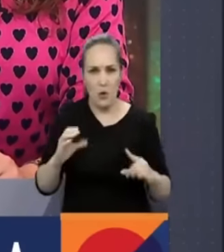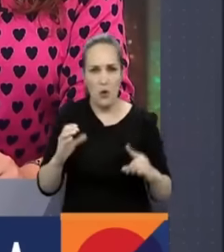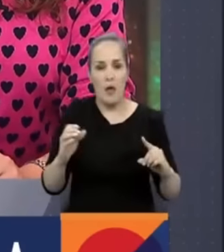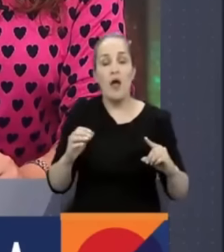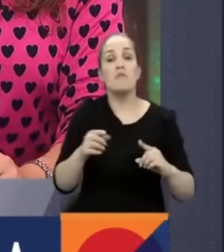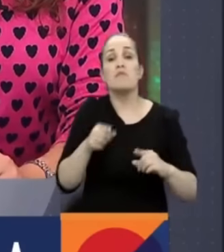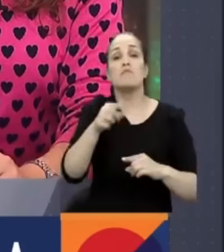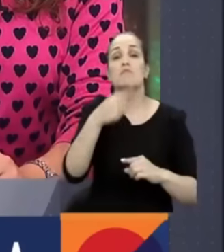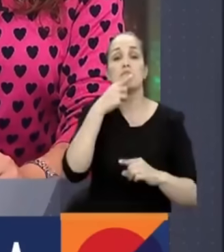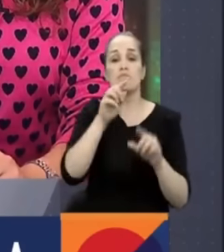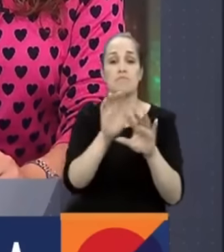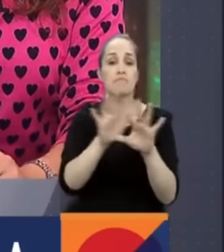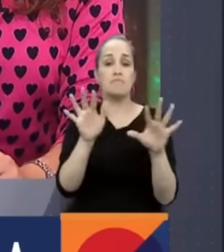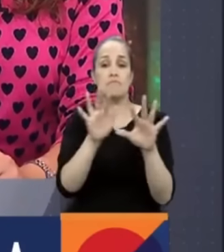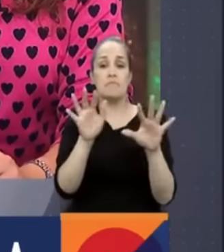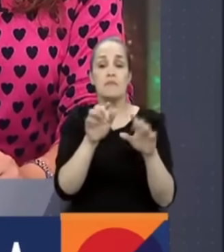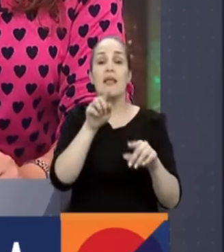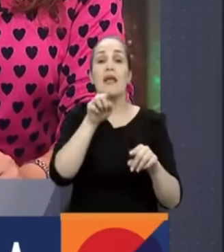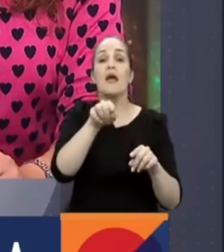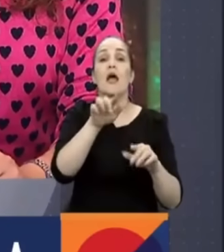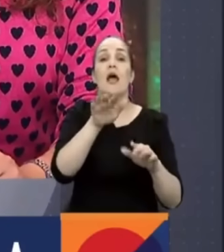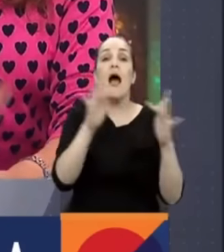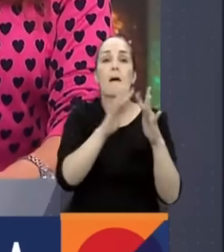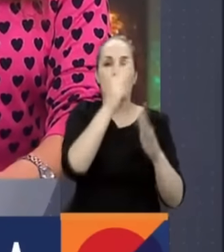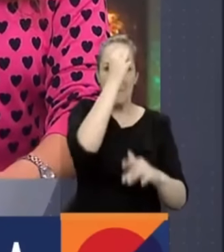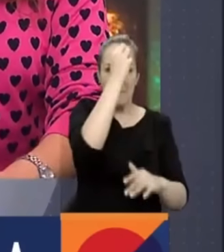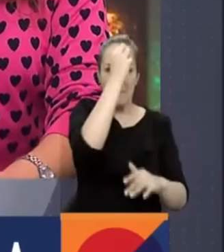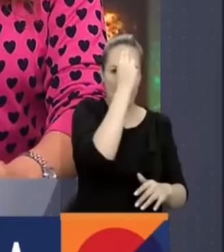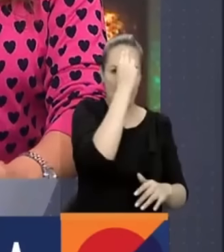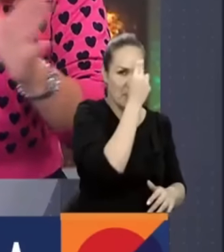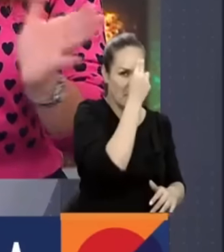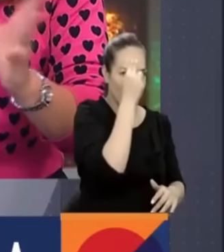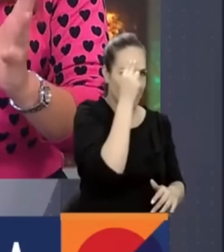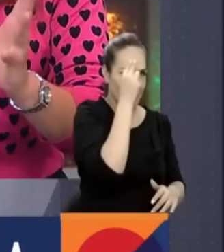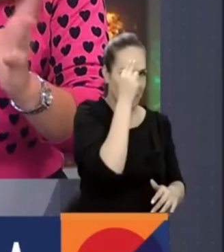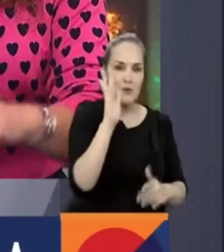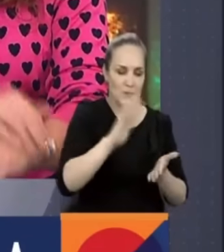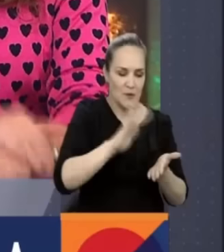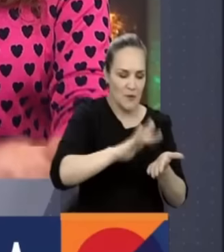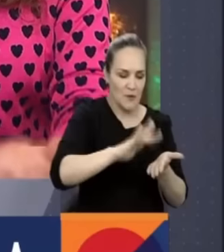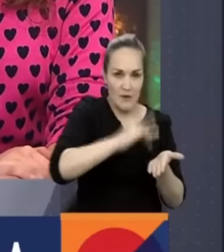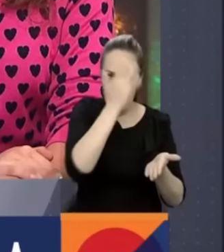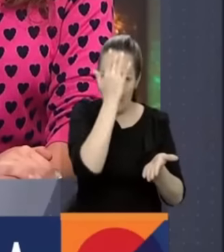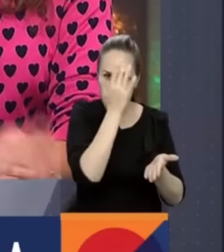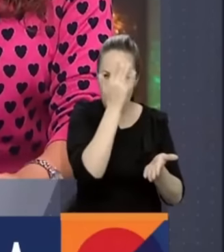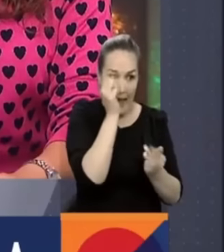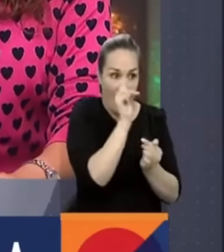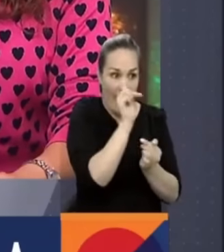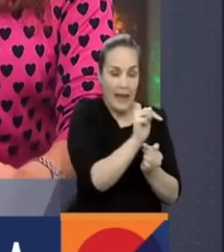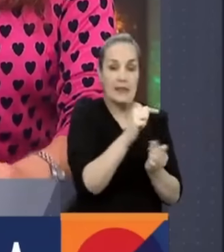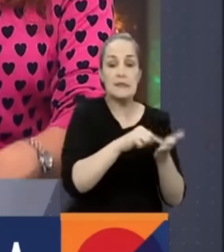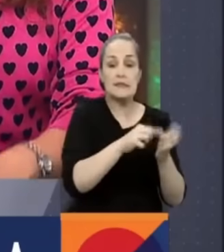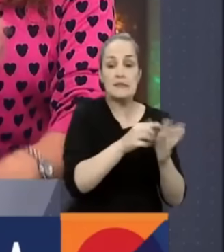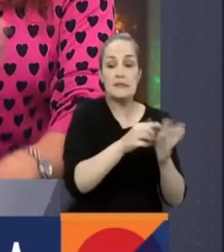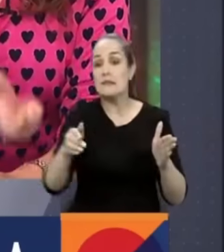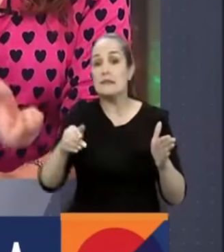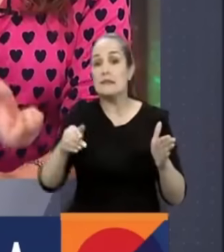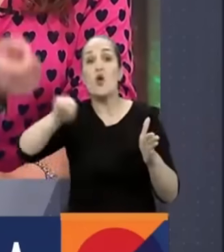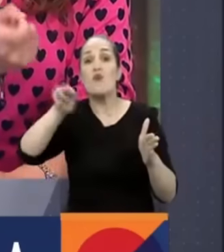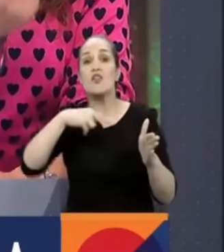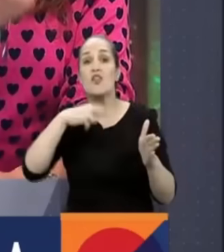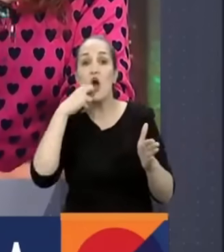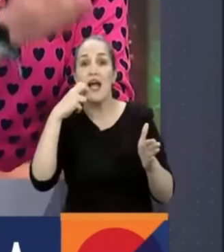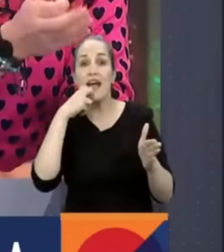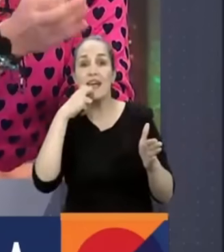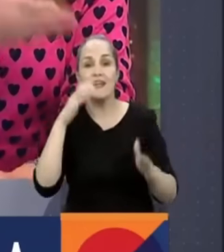que ser la cuaresma, el miércoles de ceniza, porque viene esa temporada en la que no hay que comer carne, ¿no? De hecho,